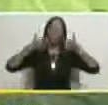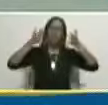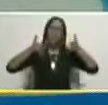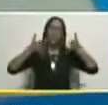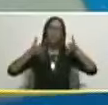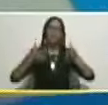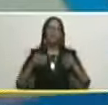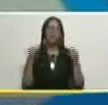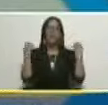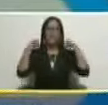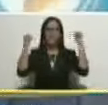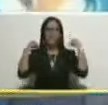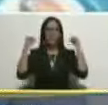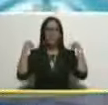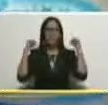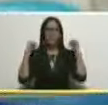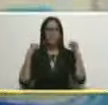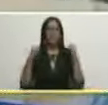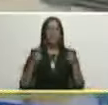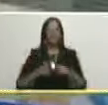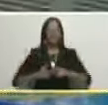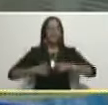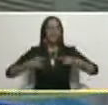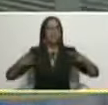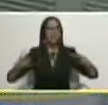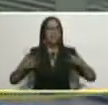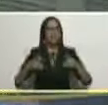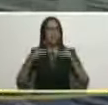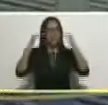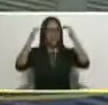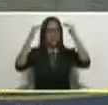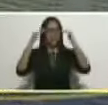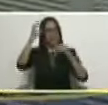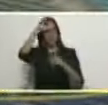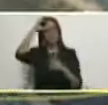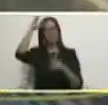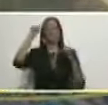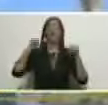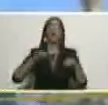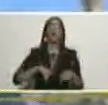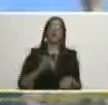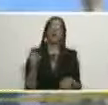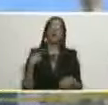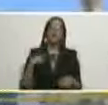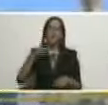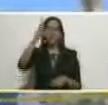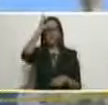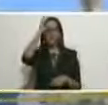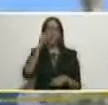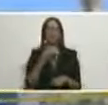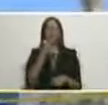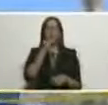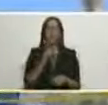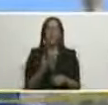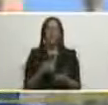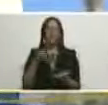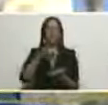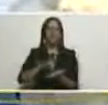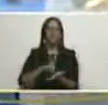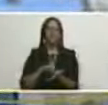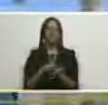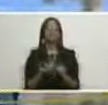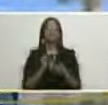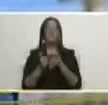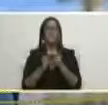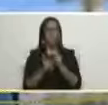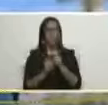Su formación y preparación, la masificación, el alto rendimiento, hoy puede tener en Falcón un gran epicentro